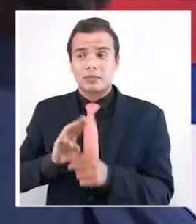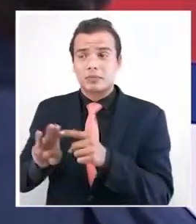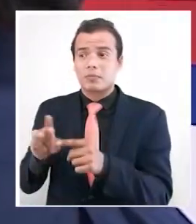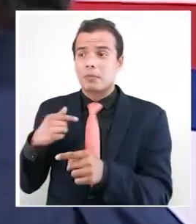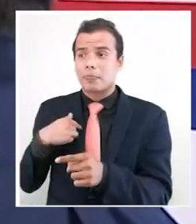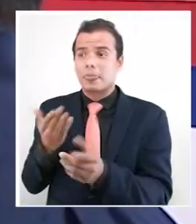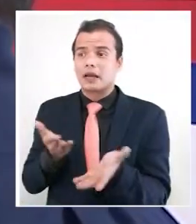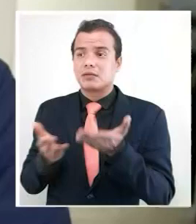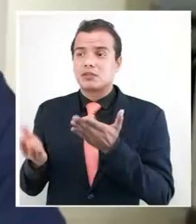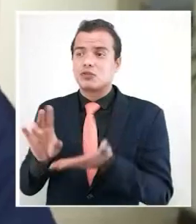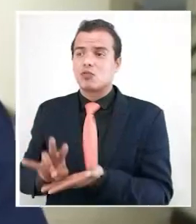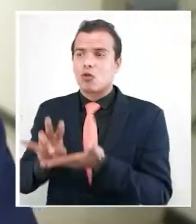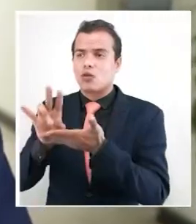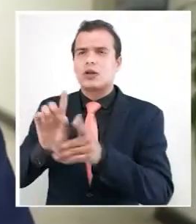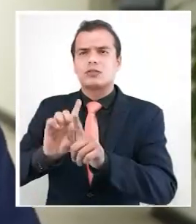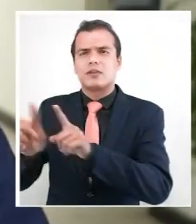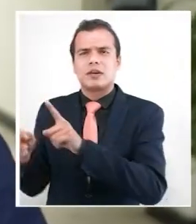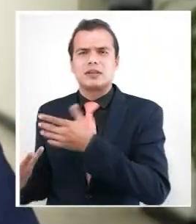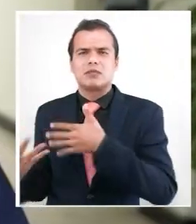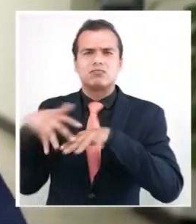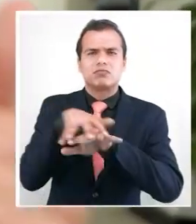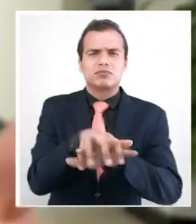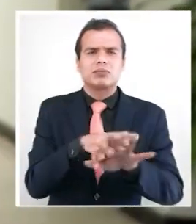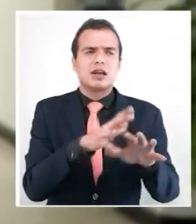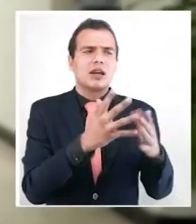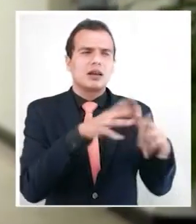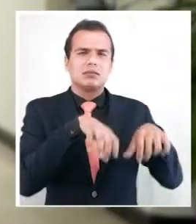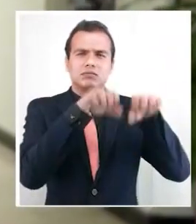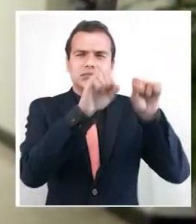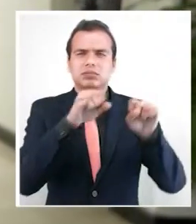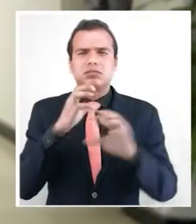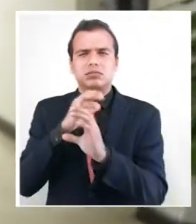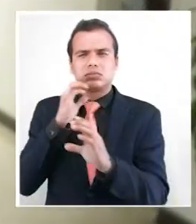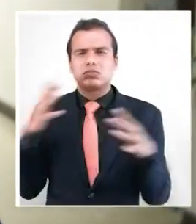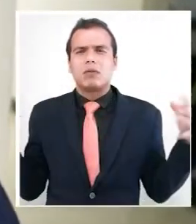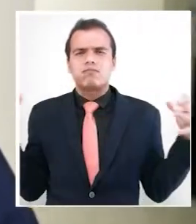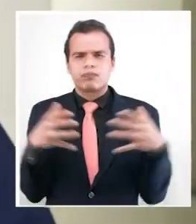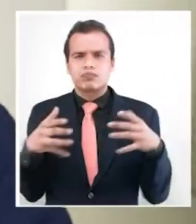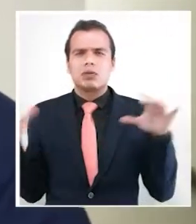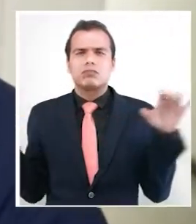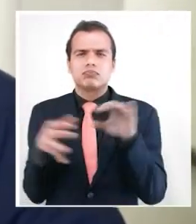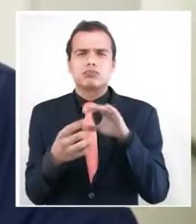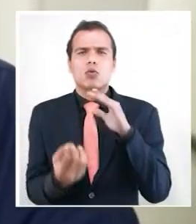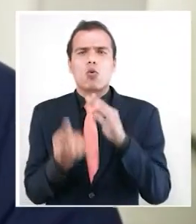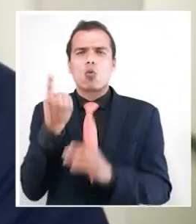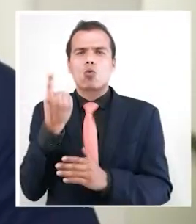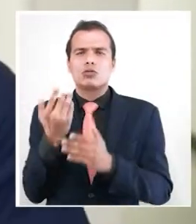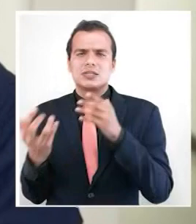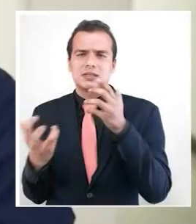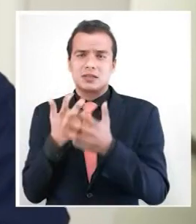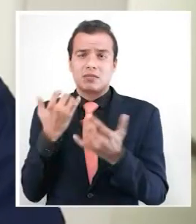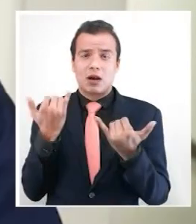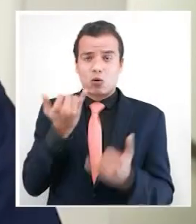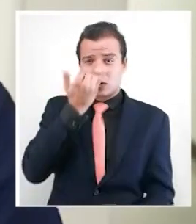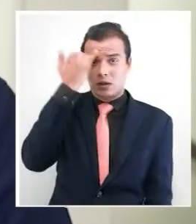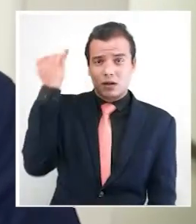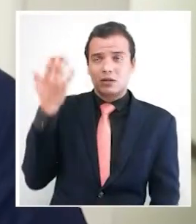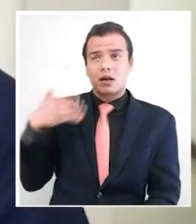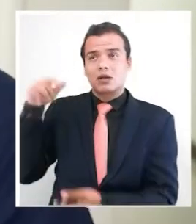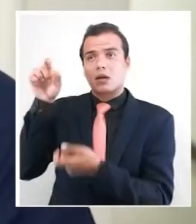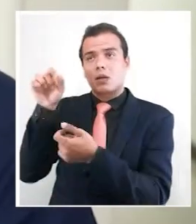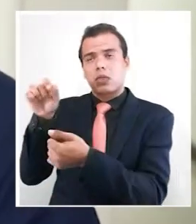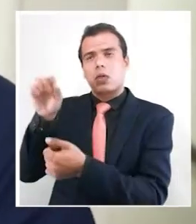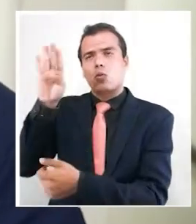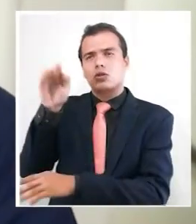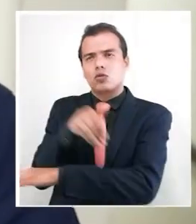será un sistema multimodal, articulado con las gualas y con los conectivos que hay en Cali. No estoy de acuerdo en lo que quiere hacer el alcalde Ospina.